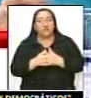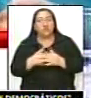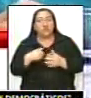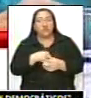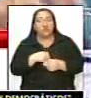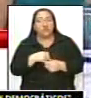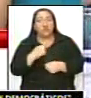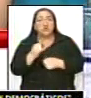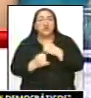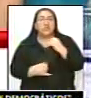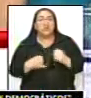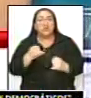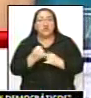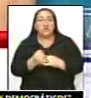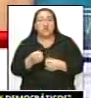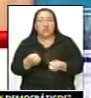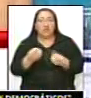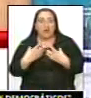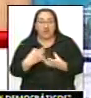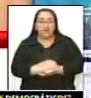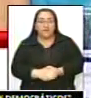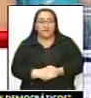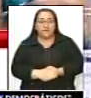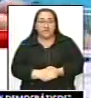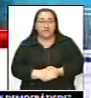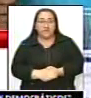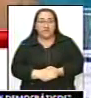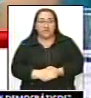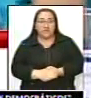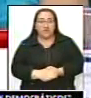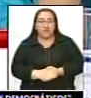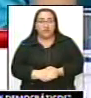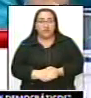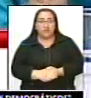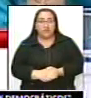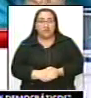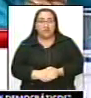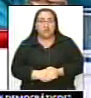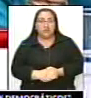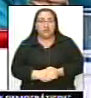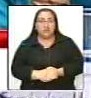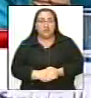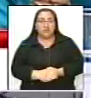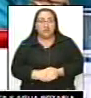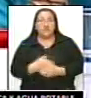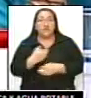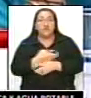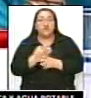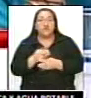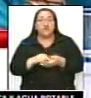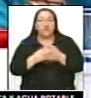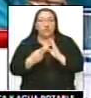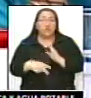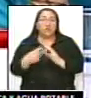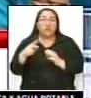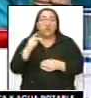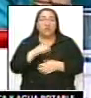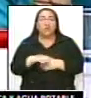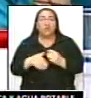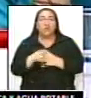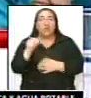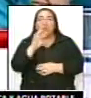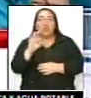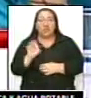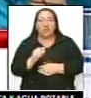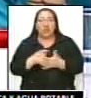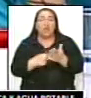mercados internacionales nos están señalando. Repito, la estrategia es aumentar el porcentaje de la deuda que